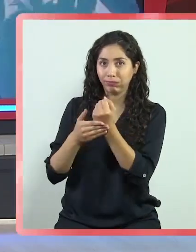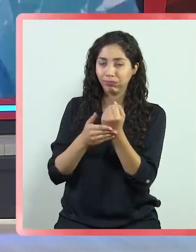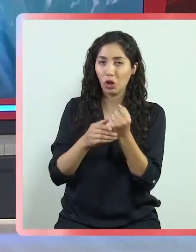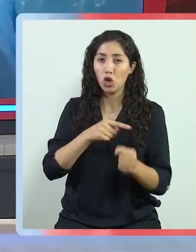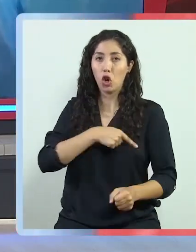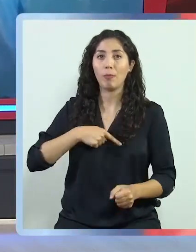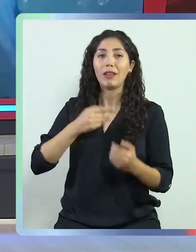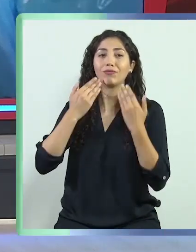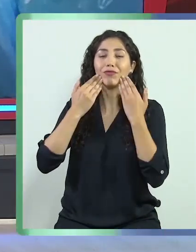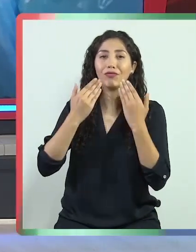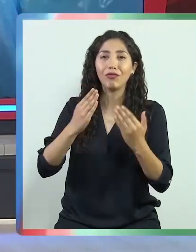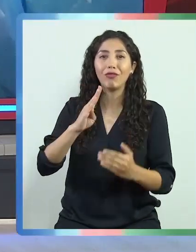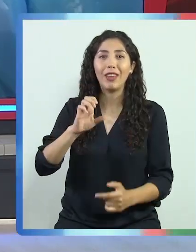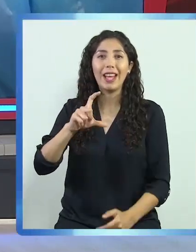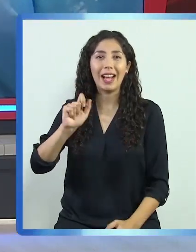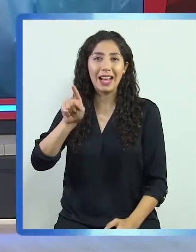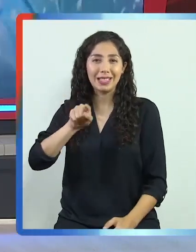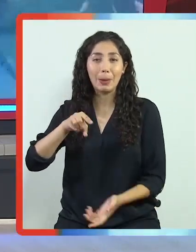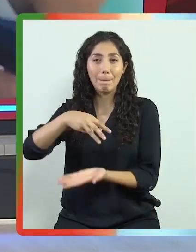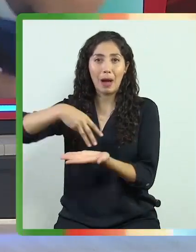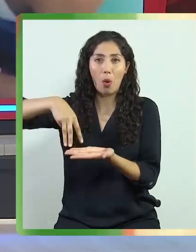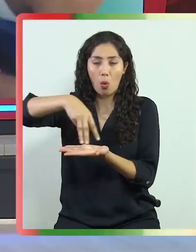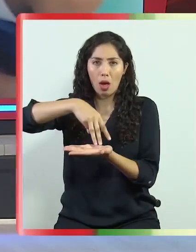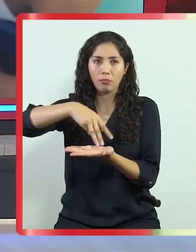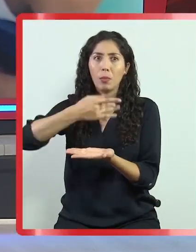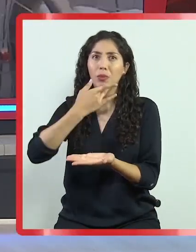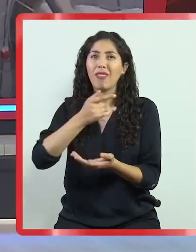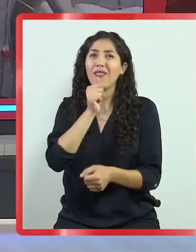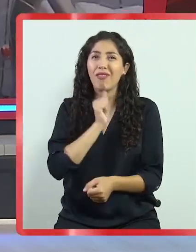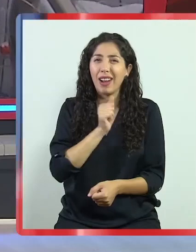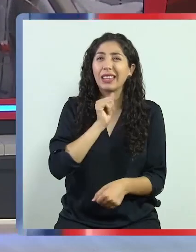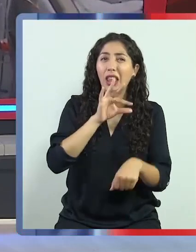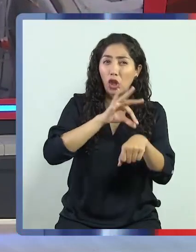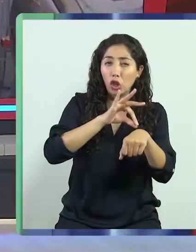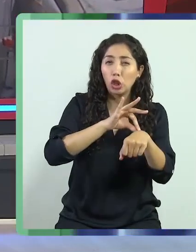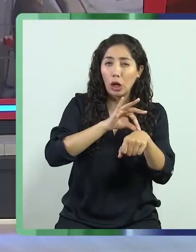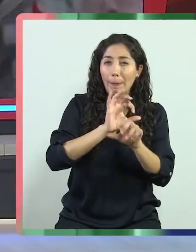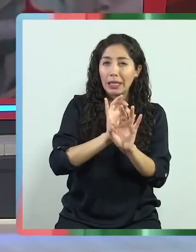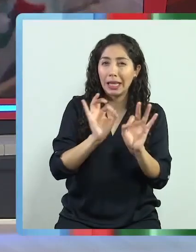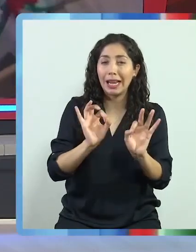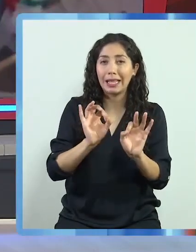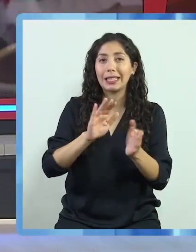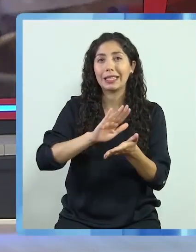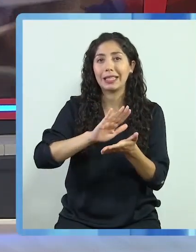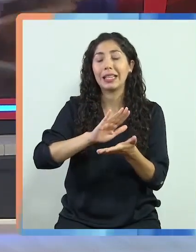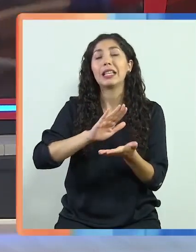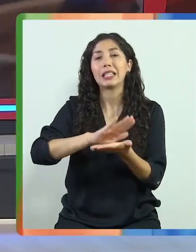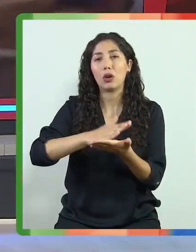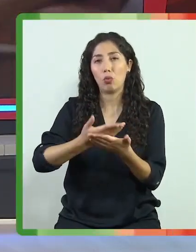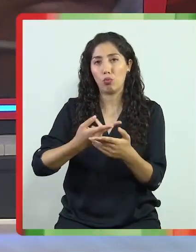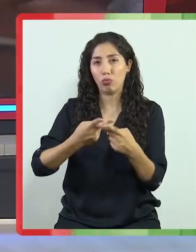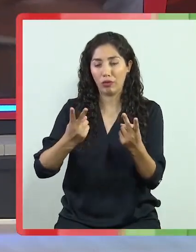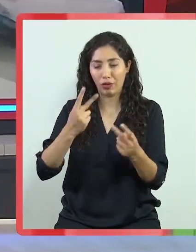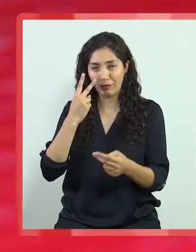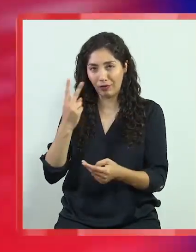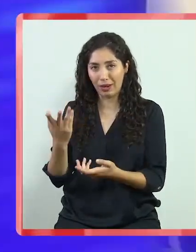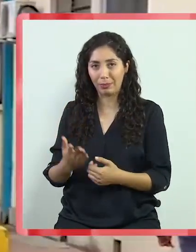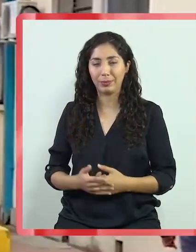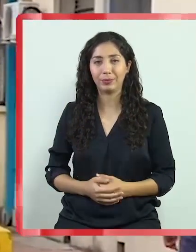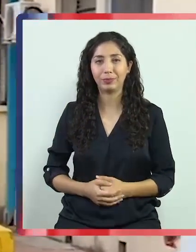Becas Maule. Esto va a ayudar a resolver en parte la falta de especialistas en la salud pública. TV5 de Linares nos cuenta más.